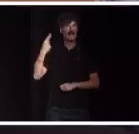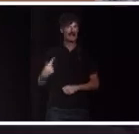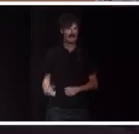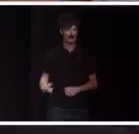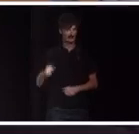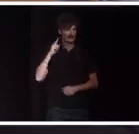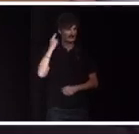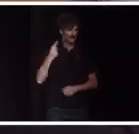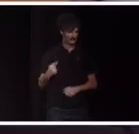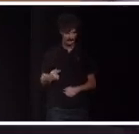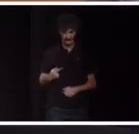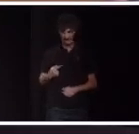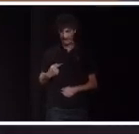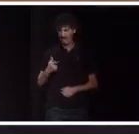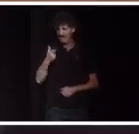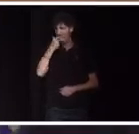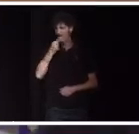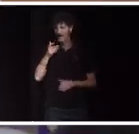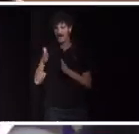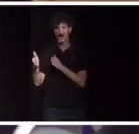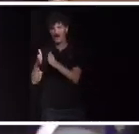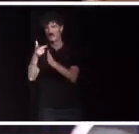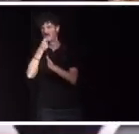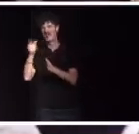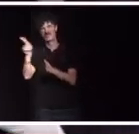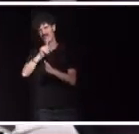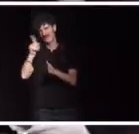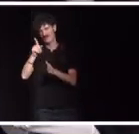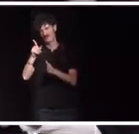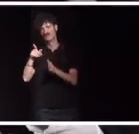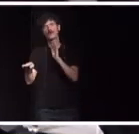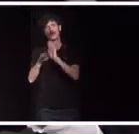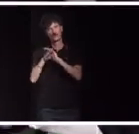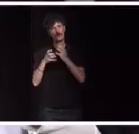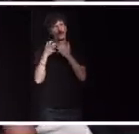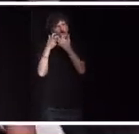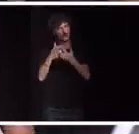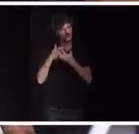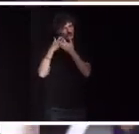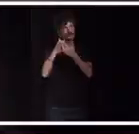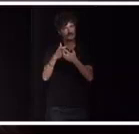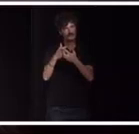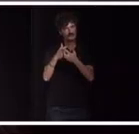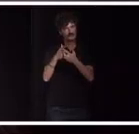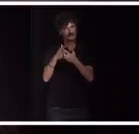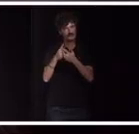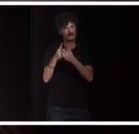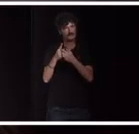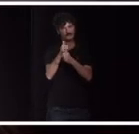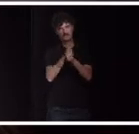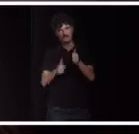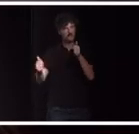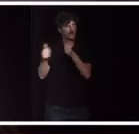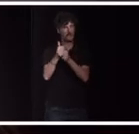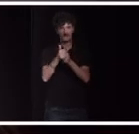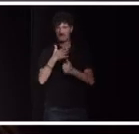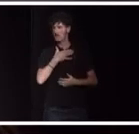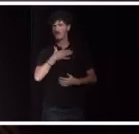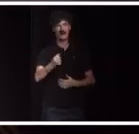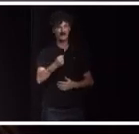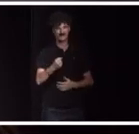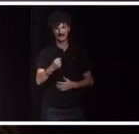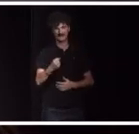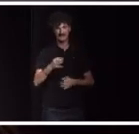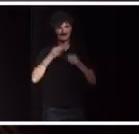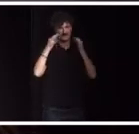por no escoger el camino fácil, por poner siempre el cuerpo y el alma.